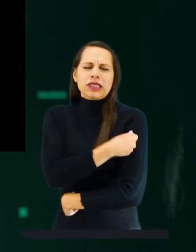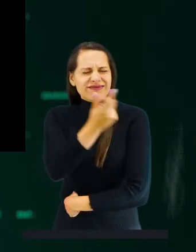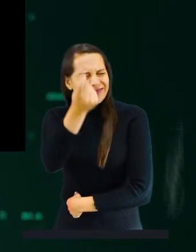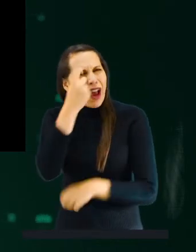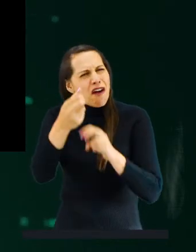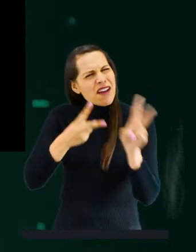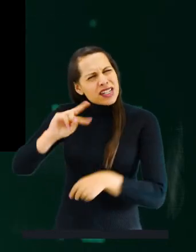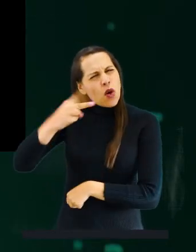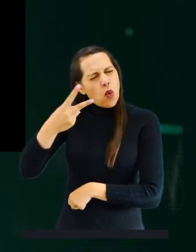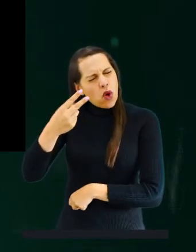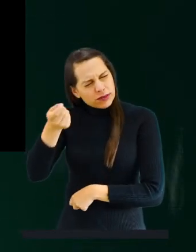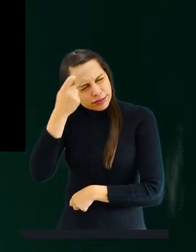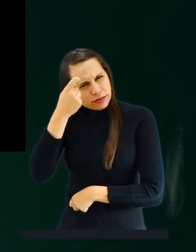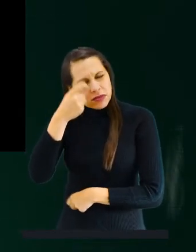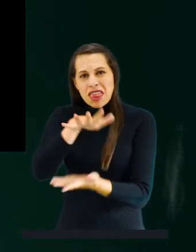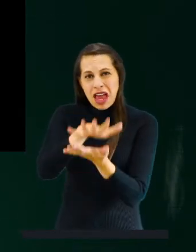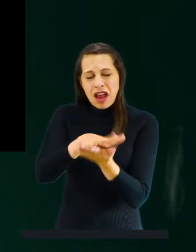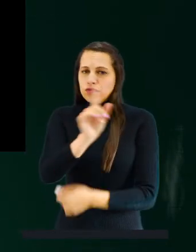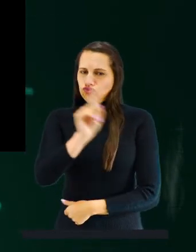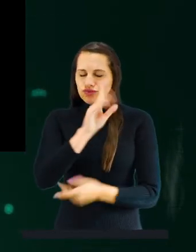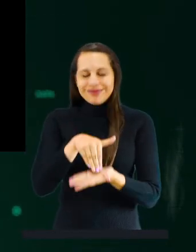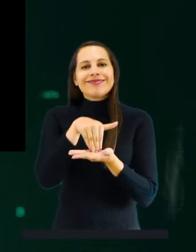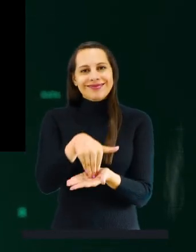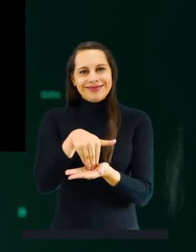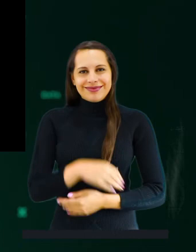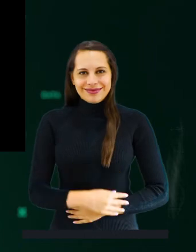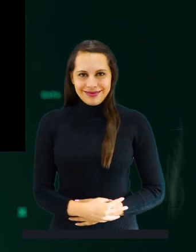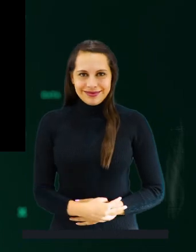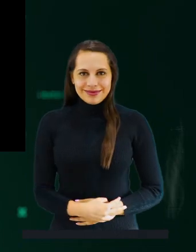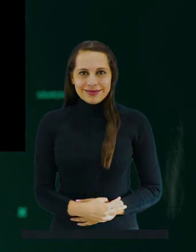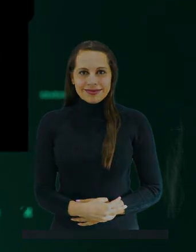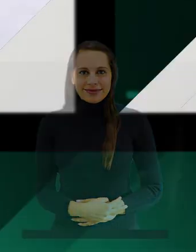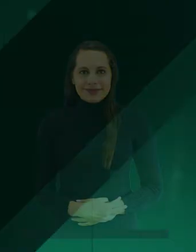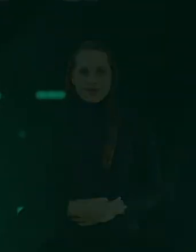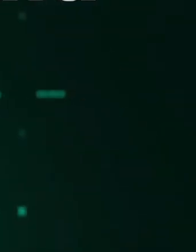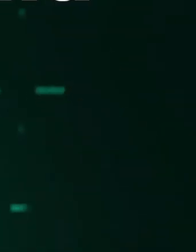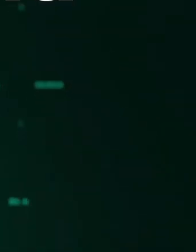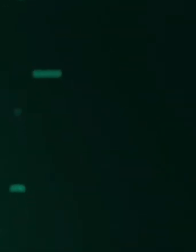ya te aplicaron la primera dosis, recuerda la fecha de aplicación de la segunda. No bajes la guardia.